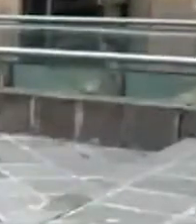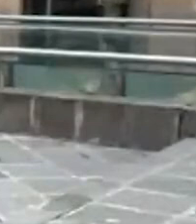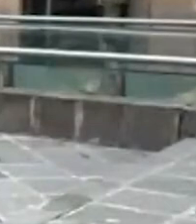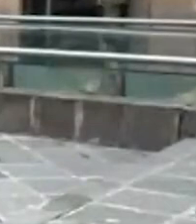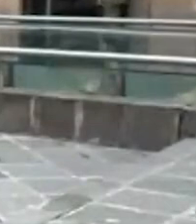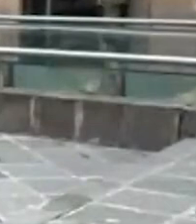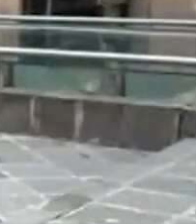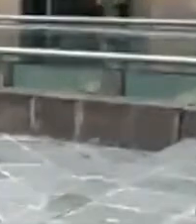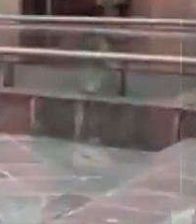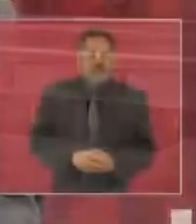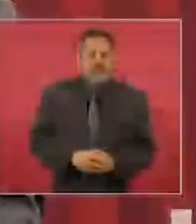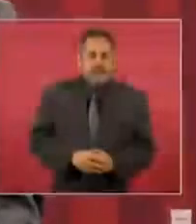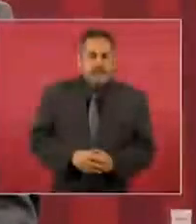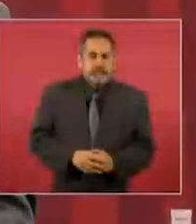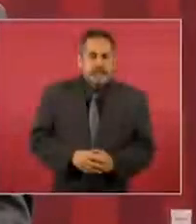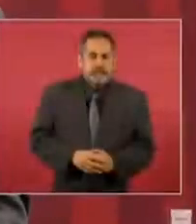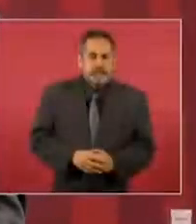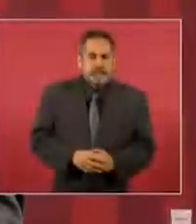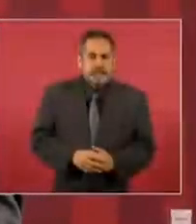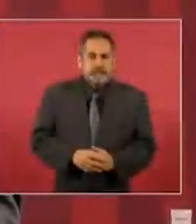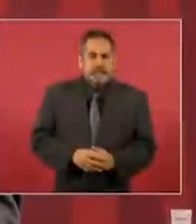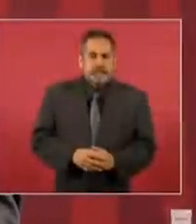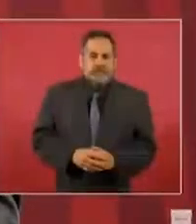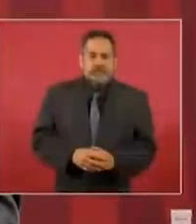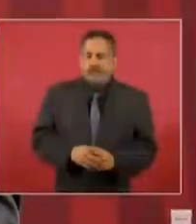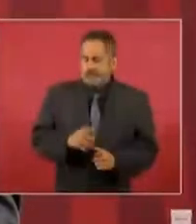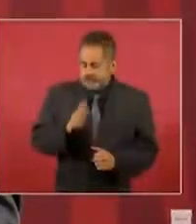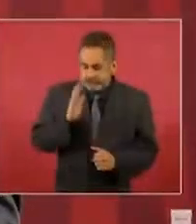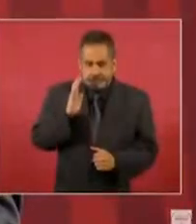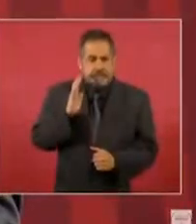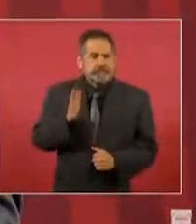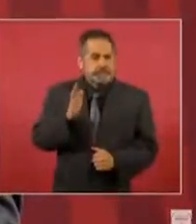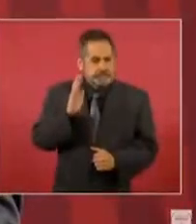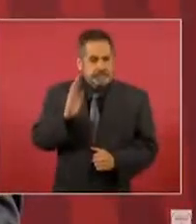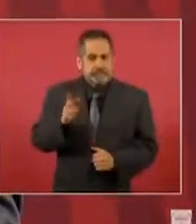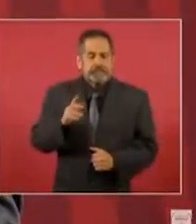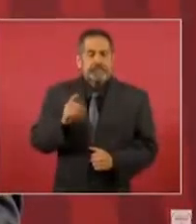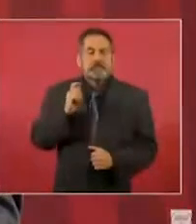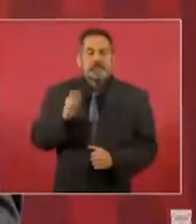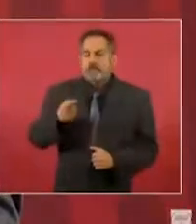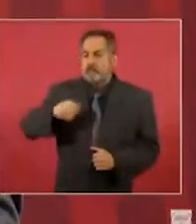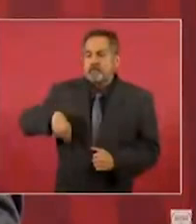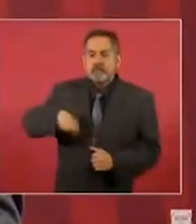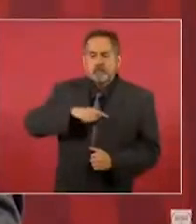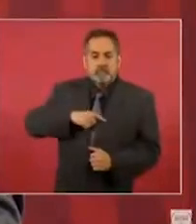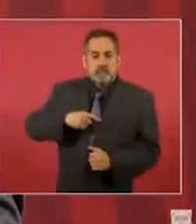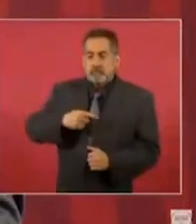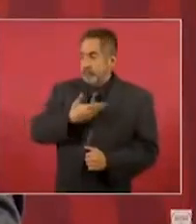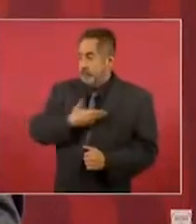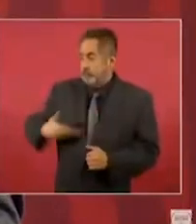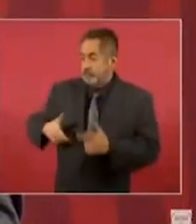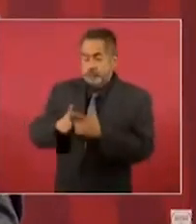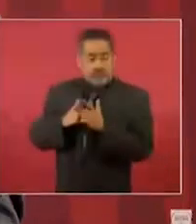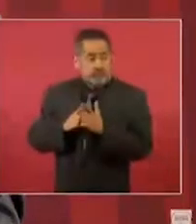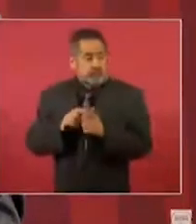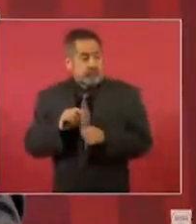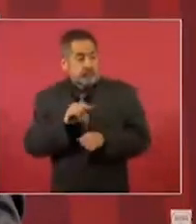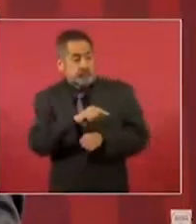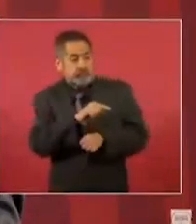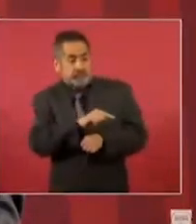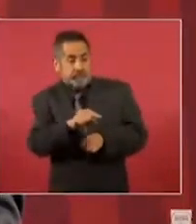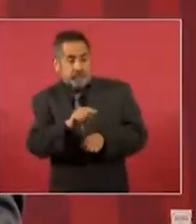rechace la reforma electoral de que se presenta una iniciativa para reformar la ley secundaria para particularmente